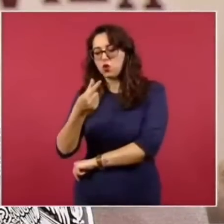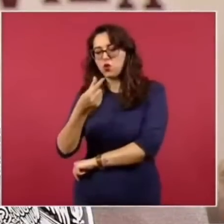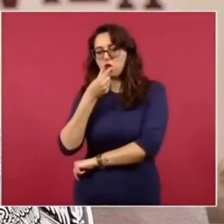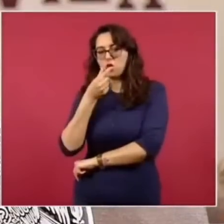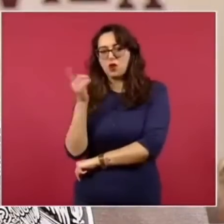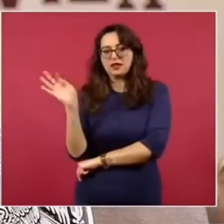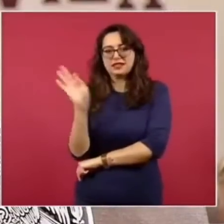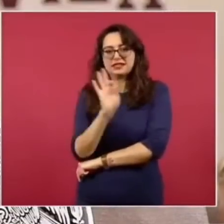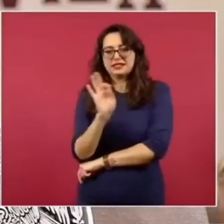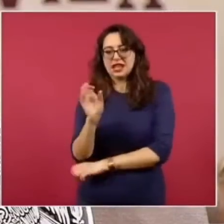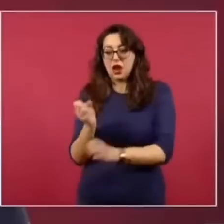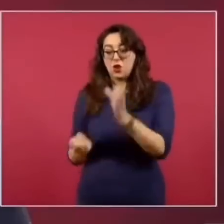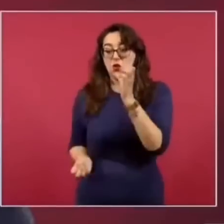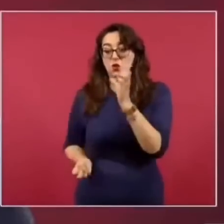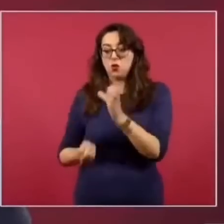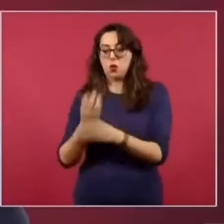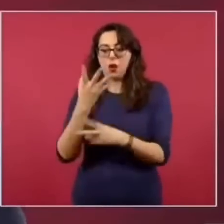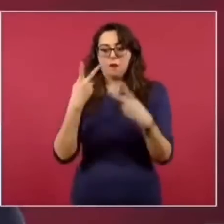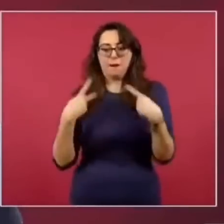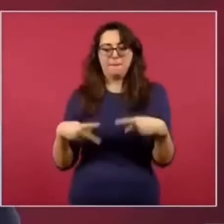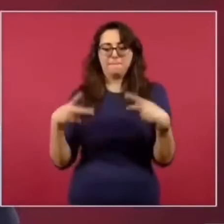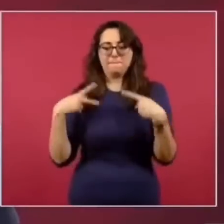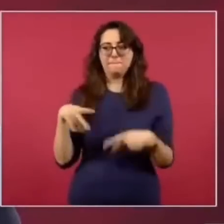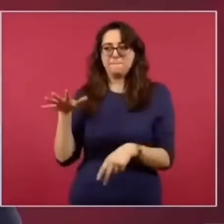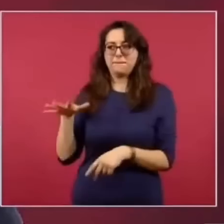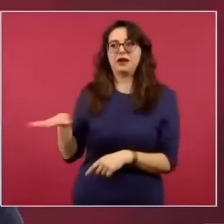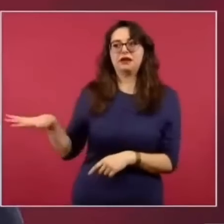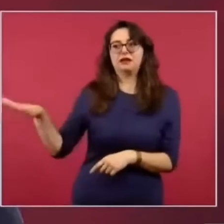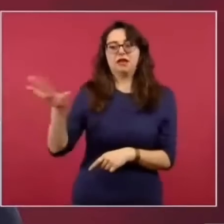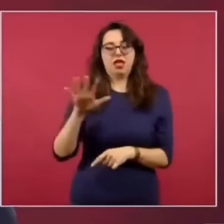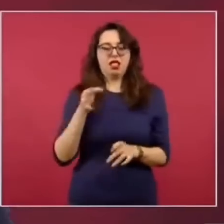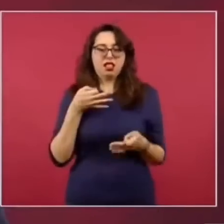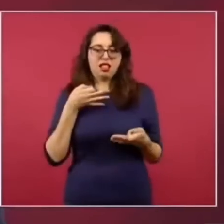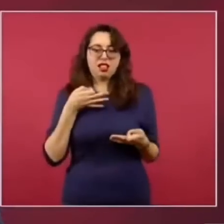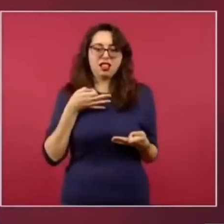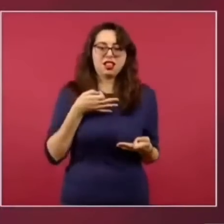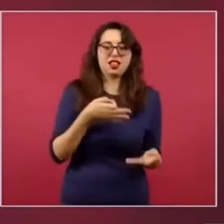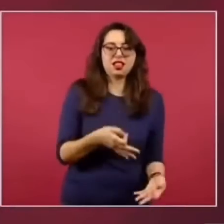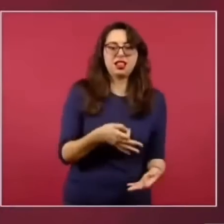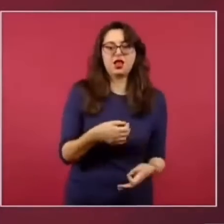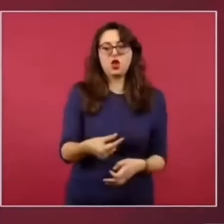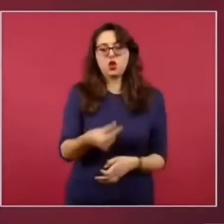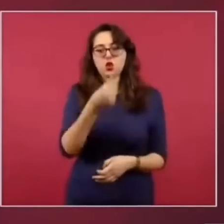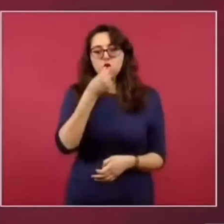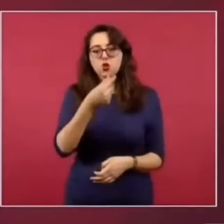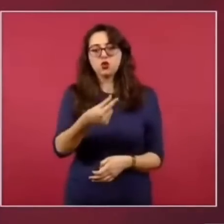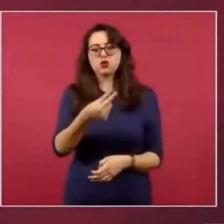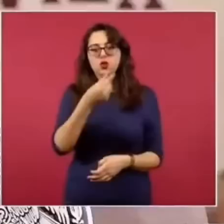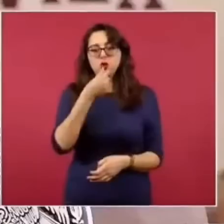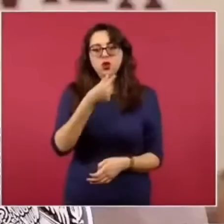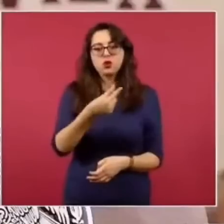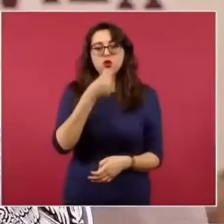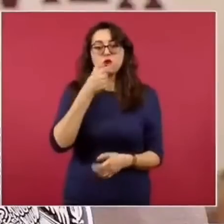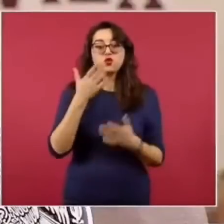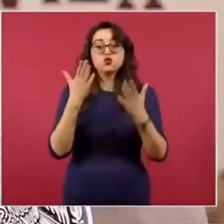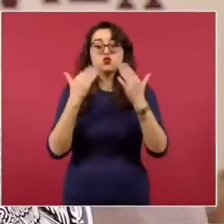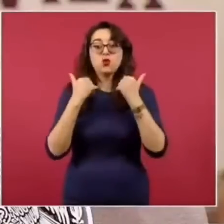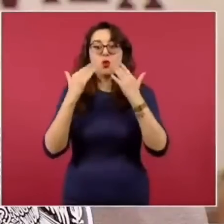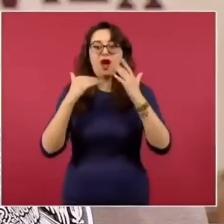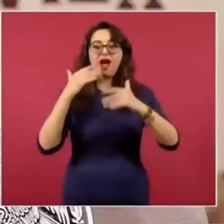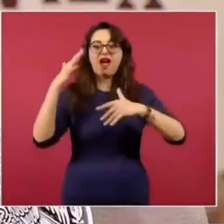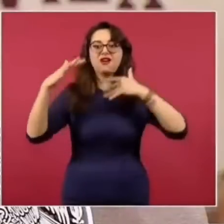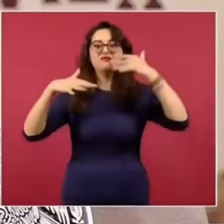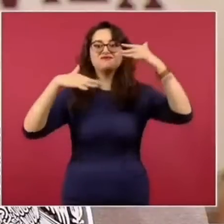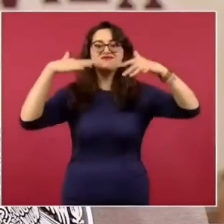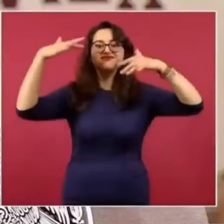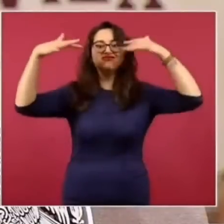apetecible a las personas consumidoras tener un producto de tabaco sin humo. Y entonces engancharon esta idea publicitaria